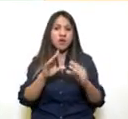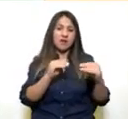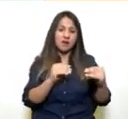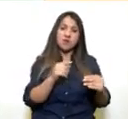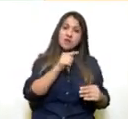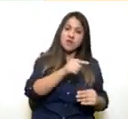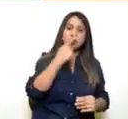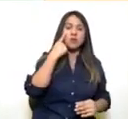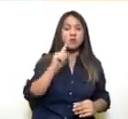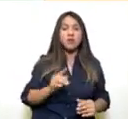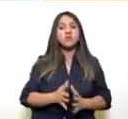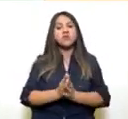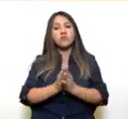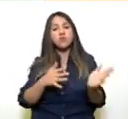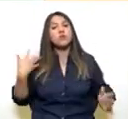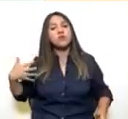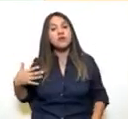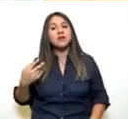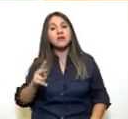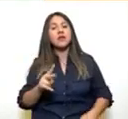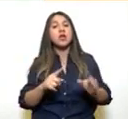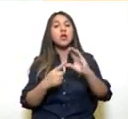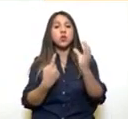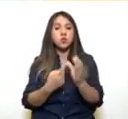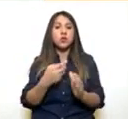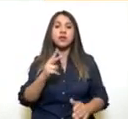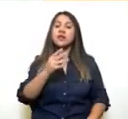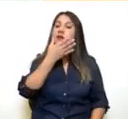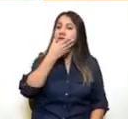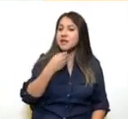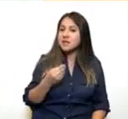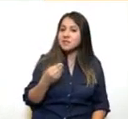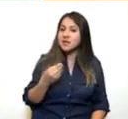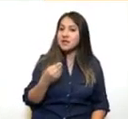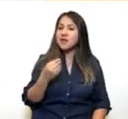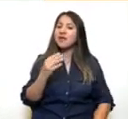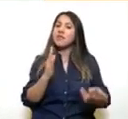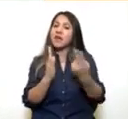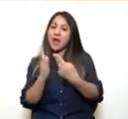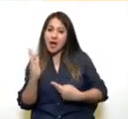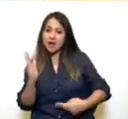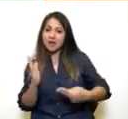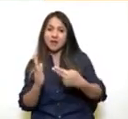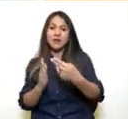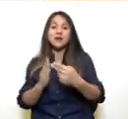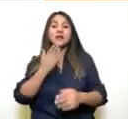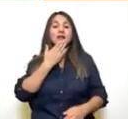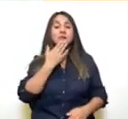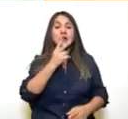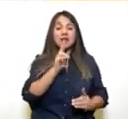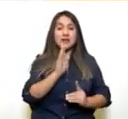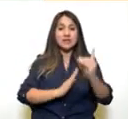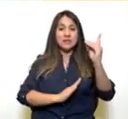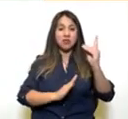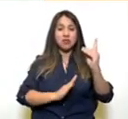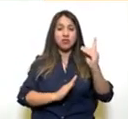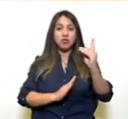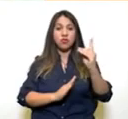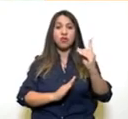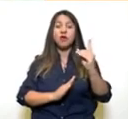pero la importancia de la cultura de la belleza de lo estético de las artes también en el desarrollo